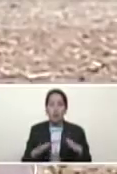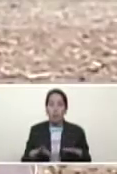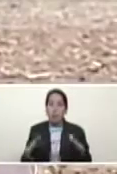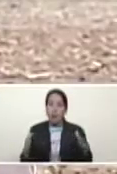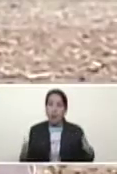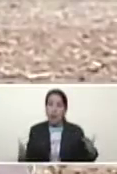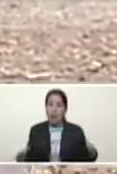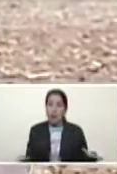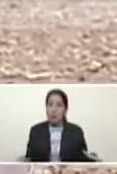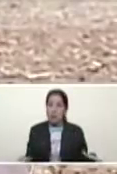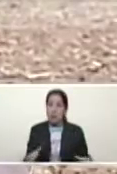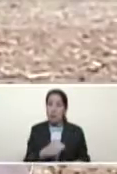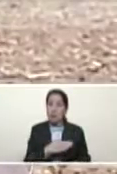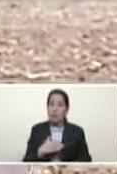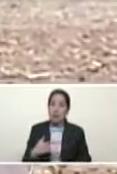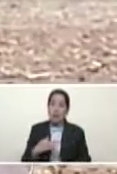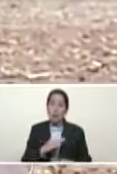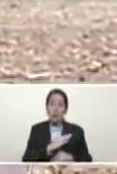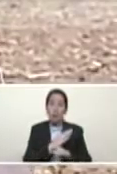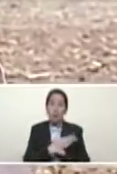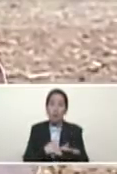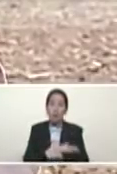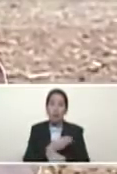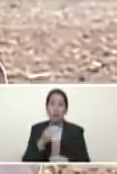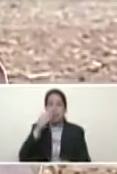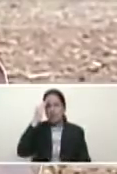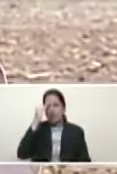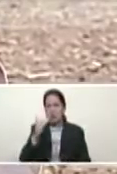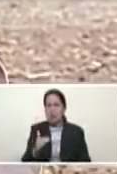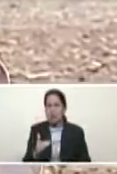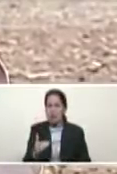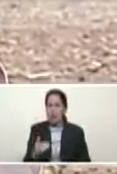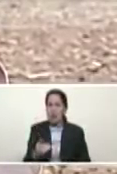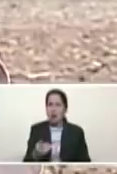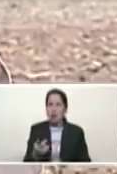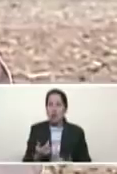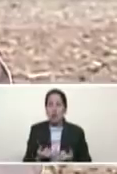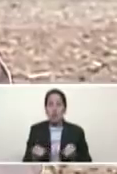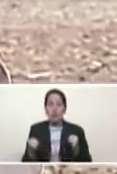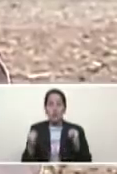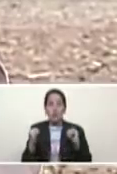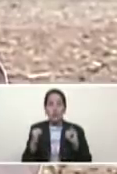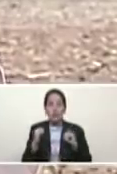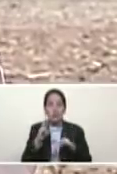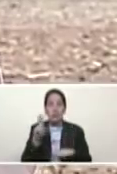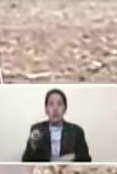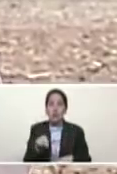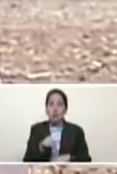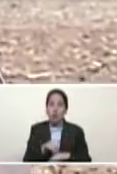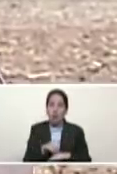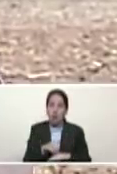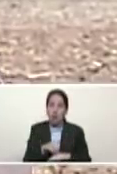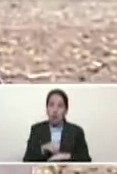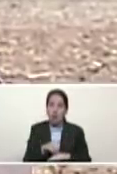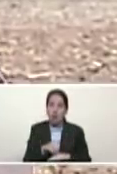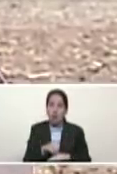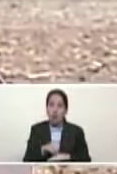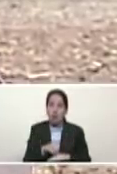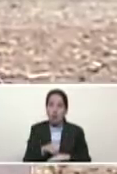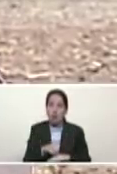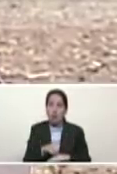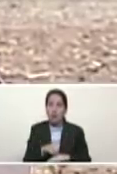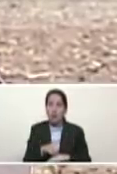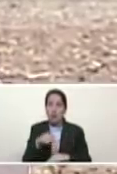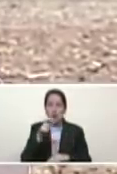Para eso es que queremos poder militar. Para la independencia nacional. Para la independencia, para que